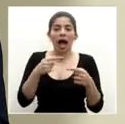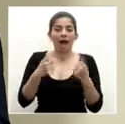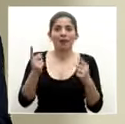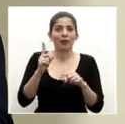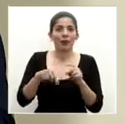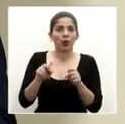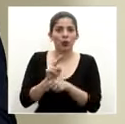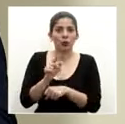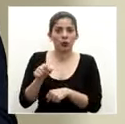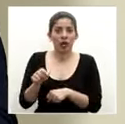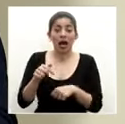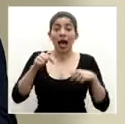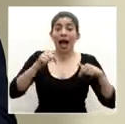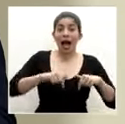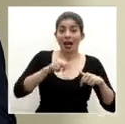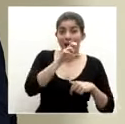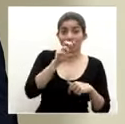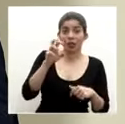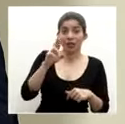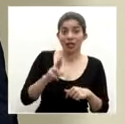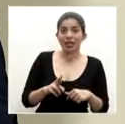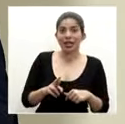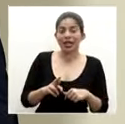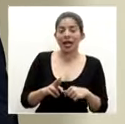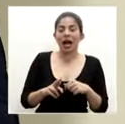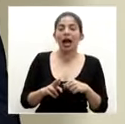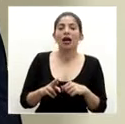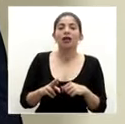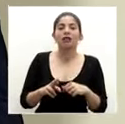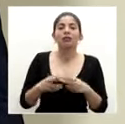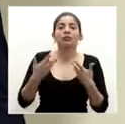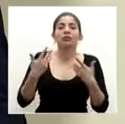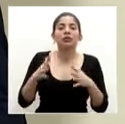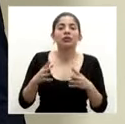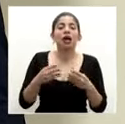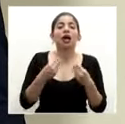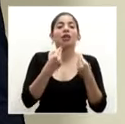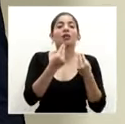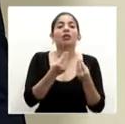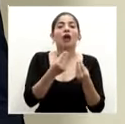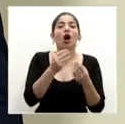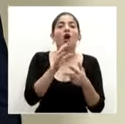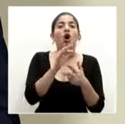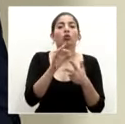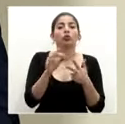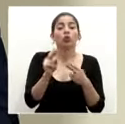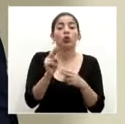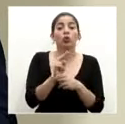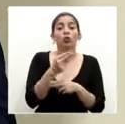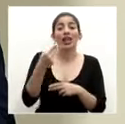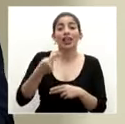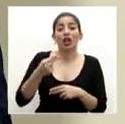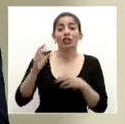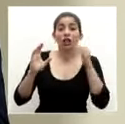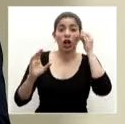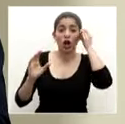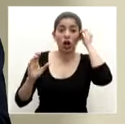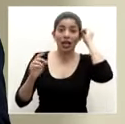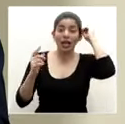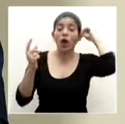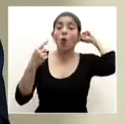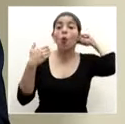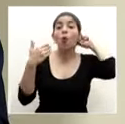contraindicación. En Costa Rica se ha estado dando la opción del uso de la hidroxicloroquina apenas